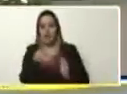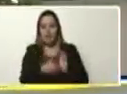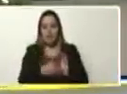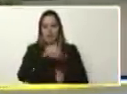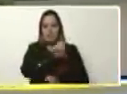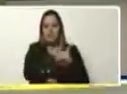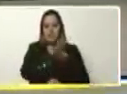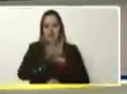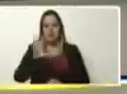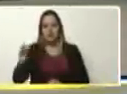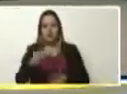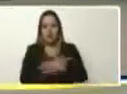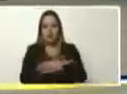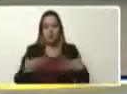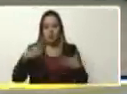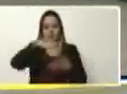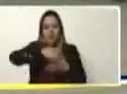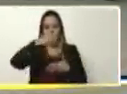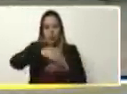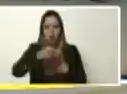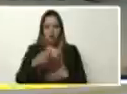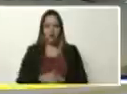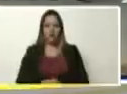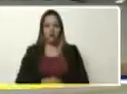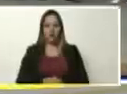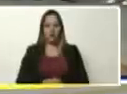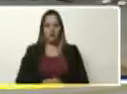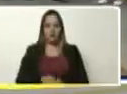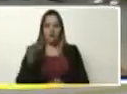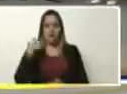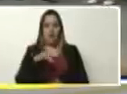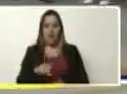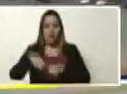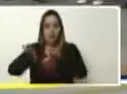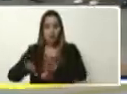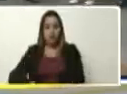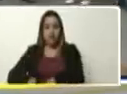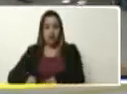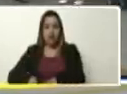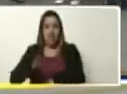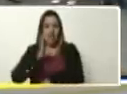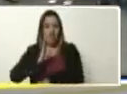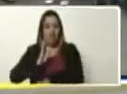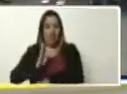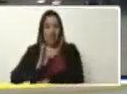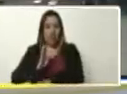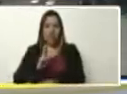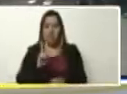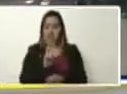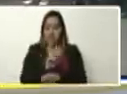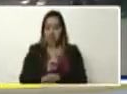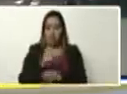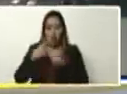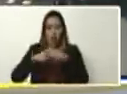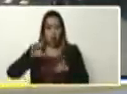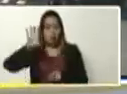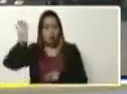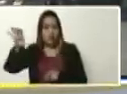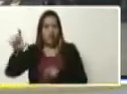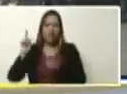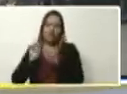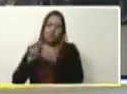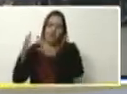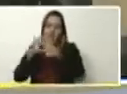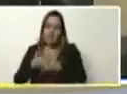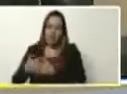3.150 millones de dólares que nos tienen congelados en cuentas bancarias de Venezuela, en Estados